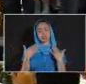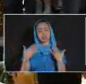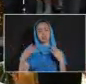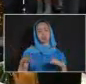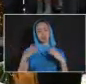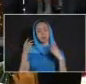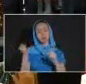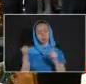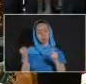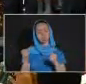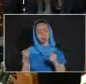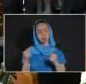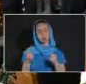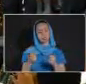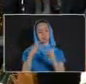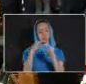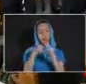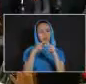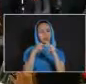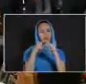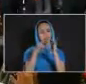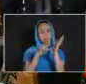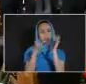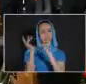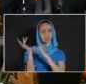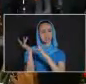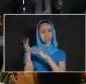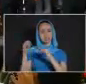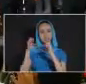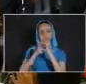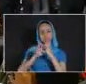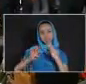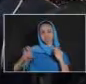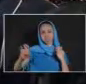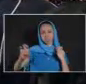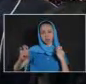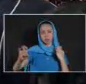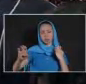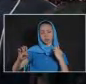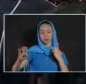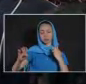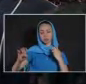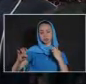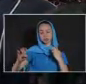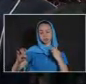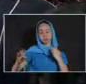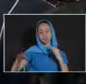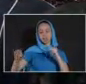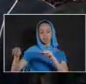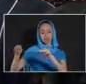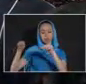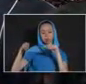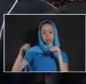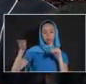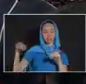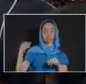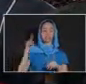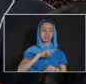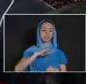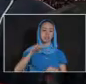hecho. En el nombre de Jesús estamos extendiendo la cobertura que ellos han